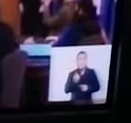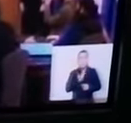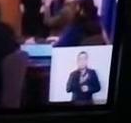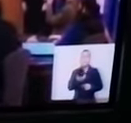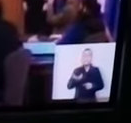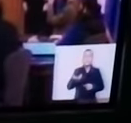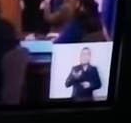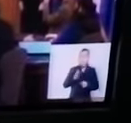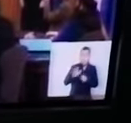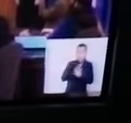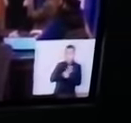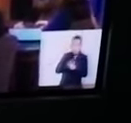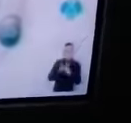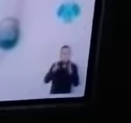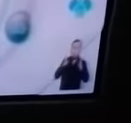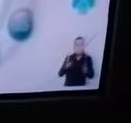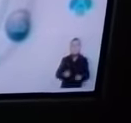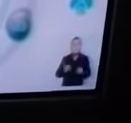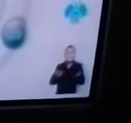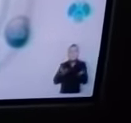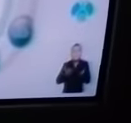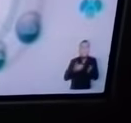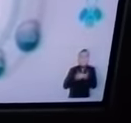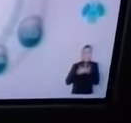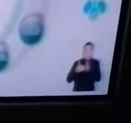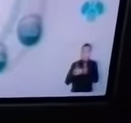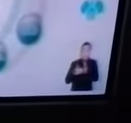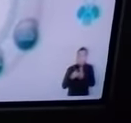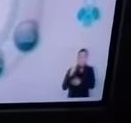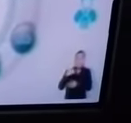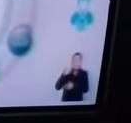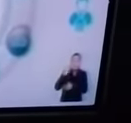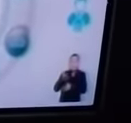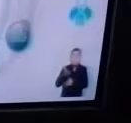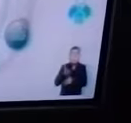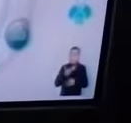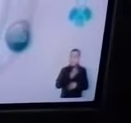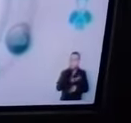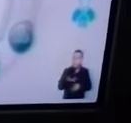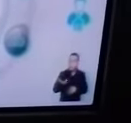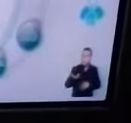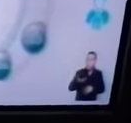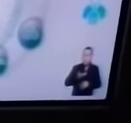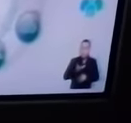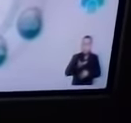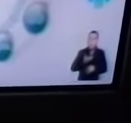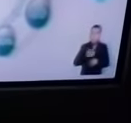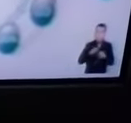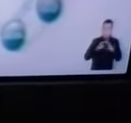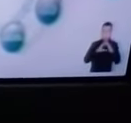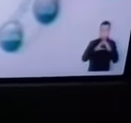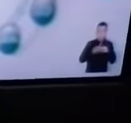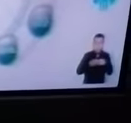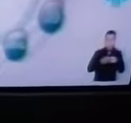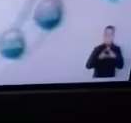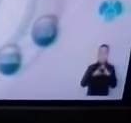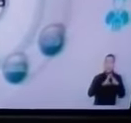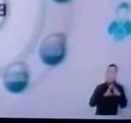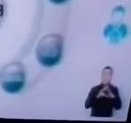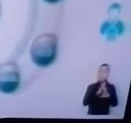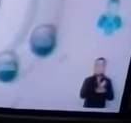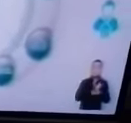estructura nacional, que parte a partir del gobierno y luego pues entra en toda la comisión de protección